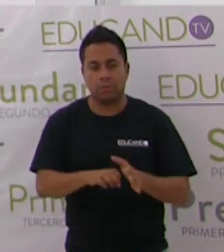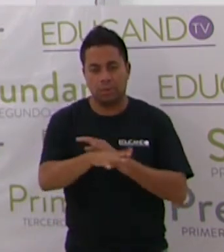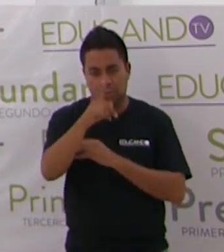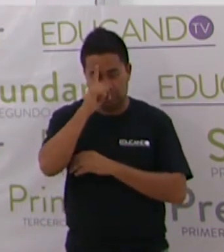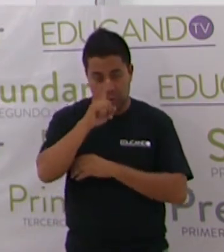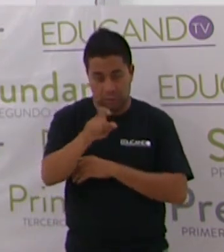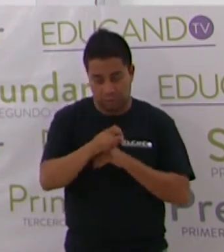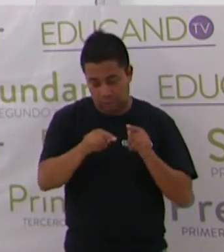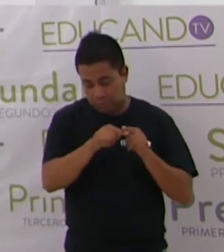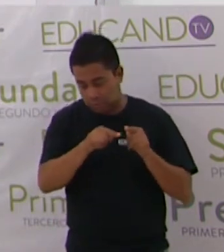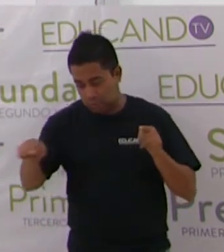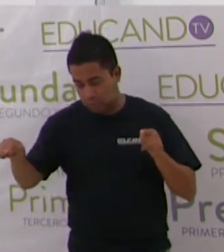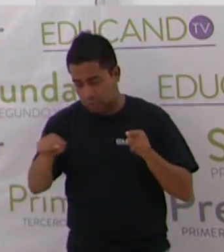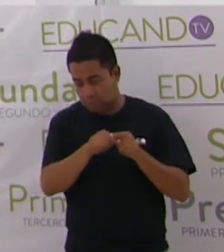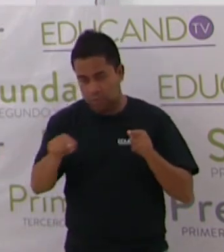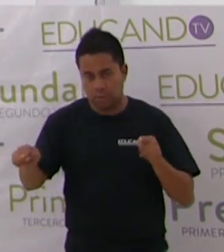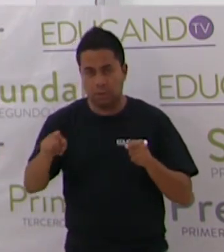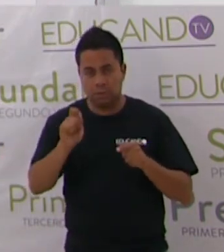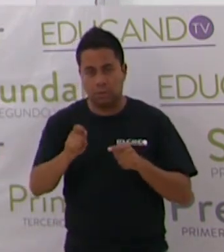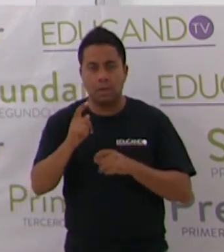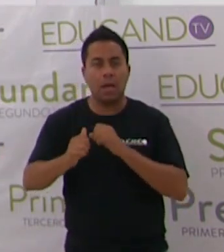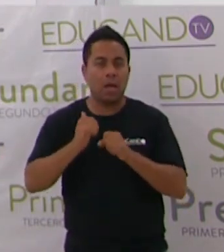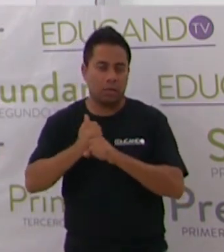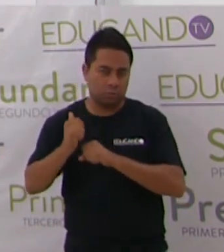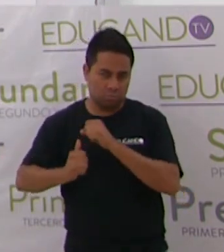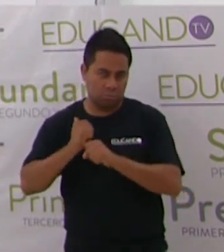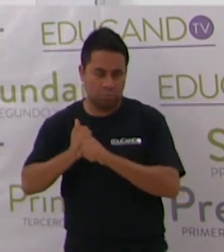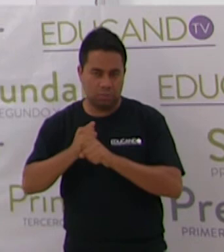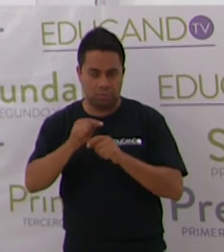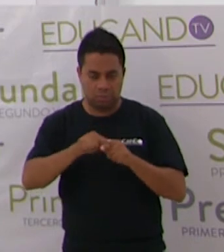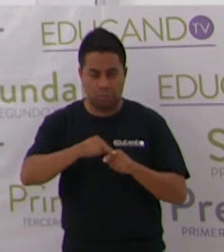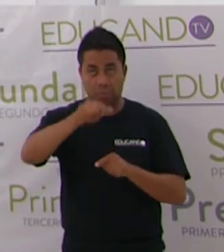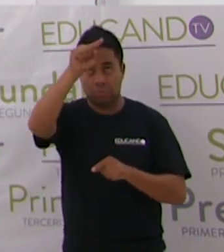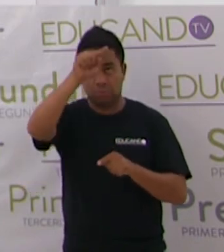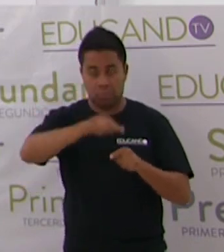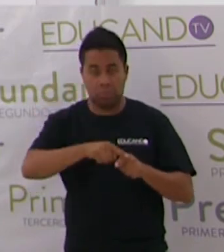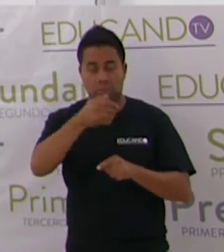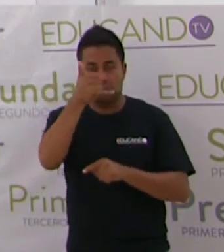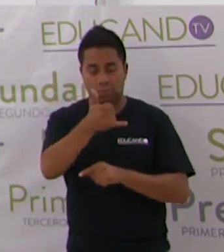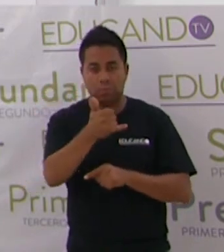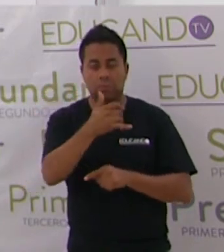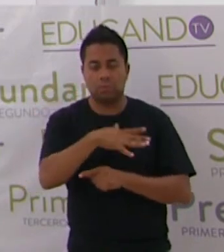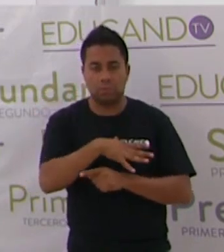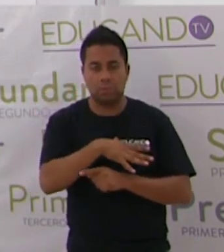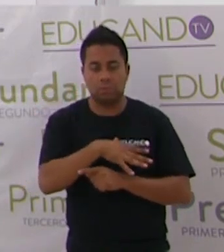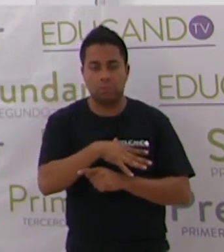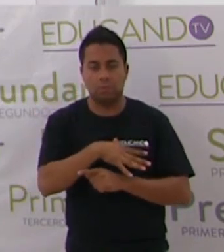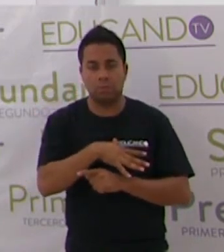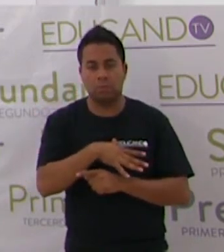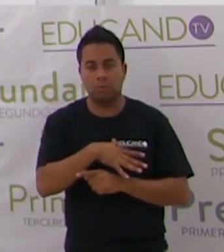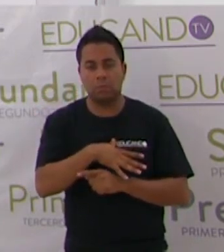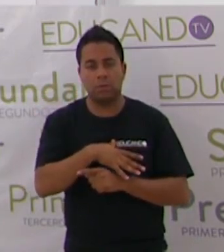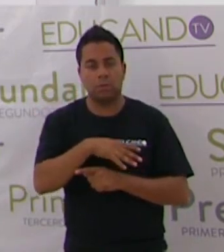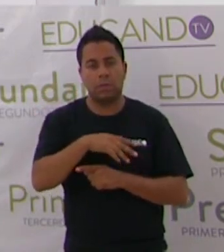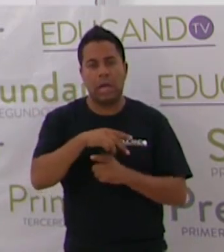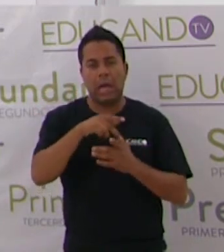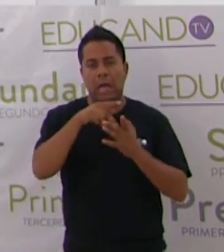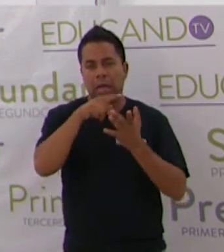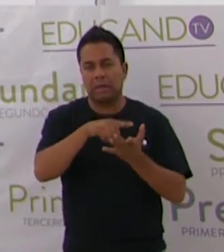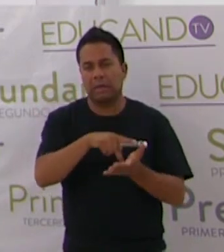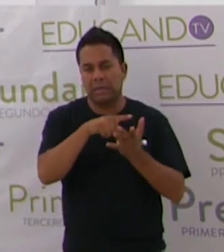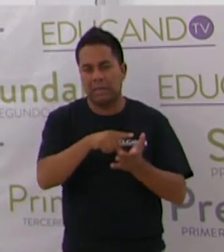X va los años. Y en el eje de las Y, cientos de miles de